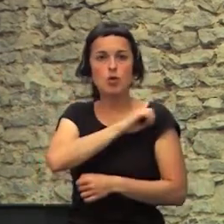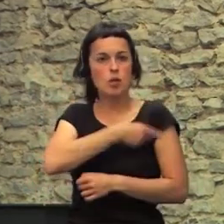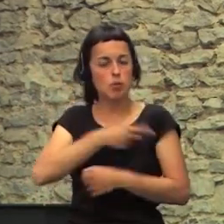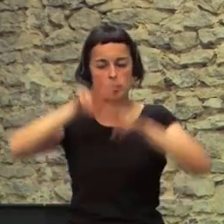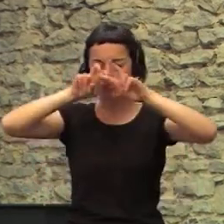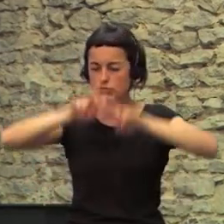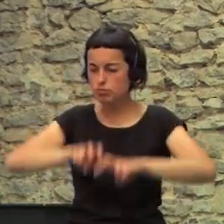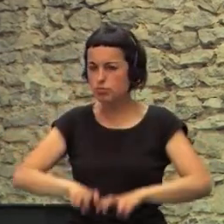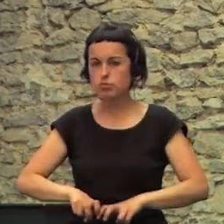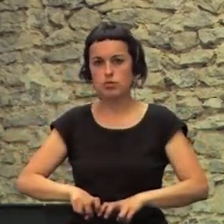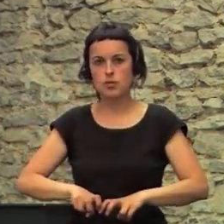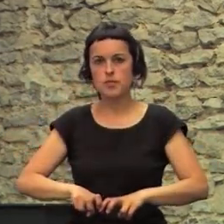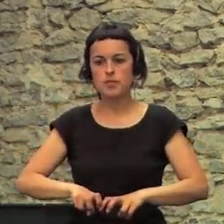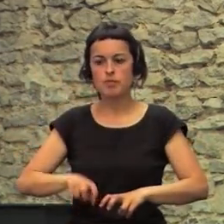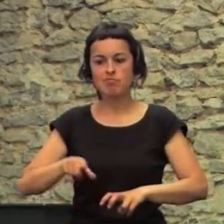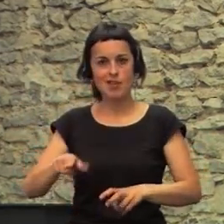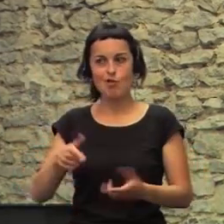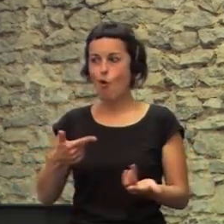fantástico que esta atleta